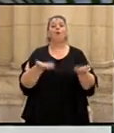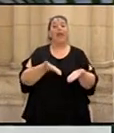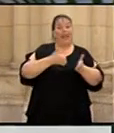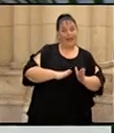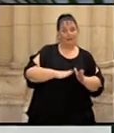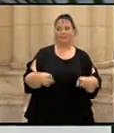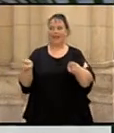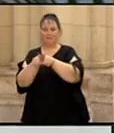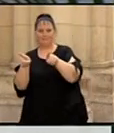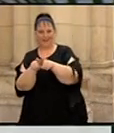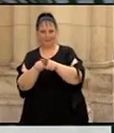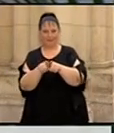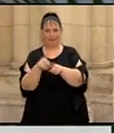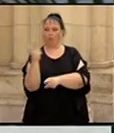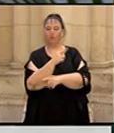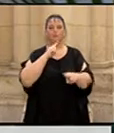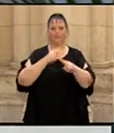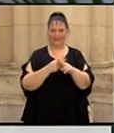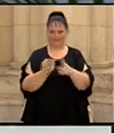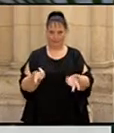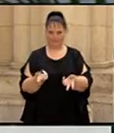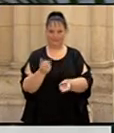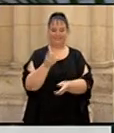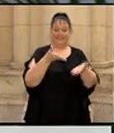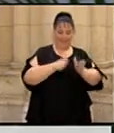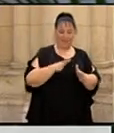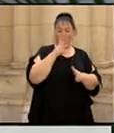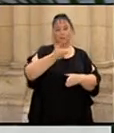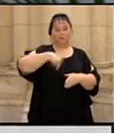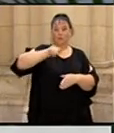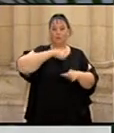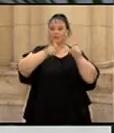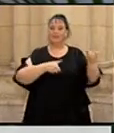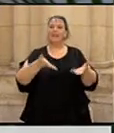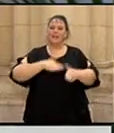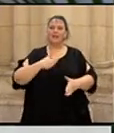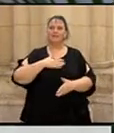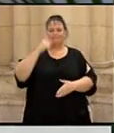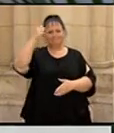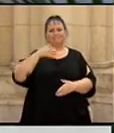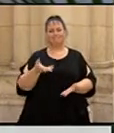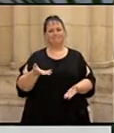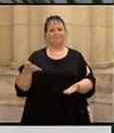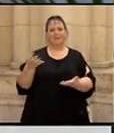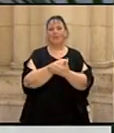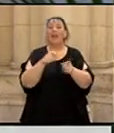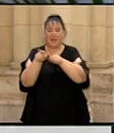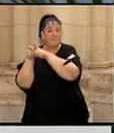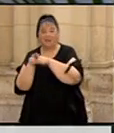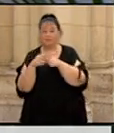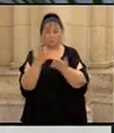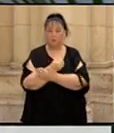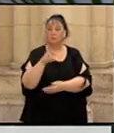Hijos de Dios somos todos los hombres. Y precisamente por eso son hermanos. Somos hermanos